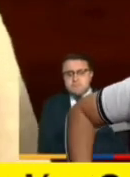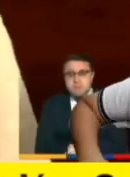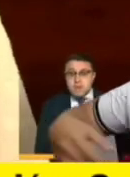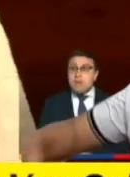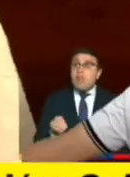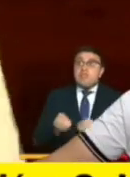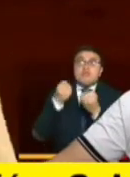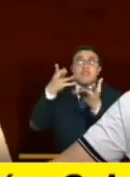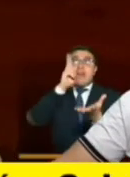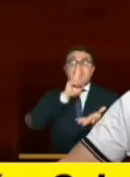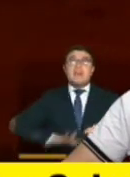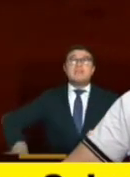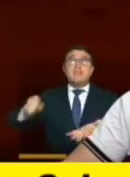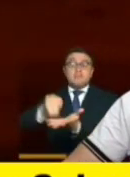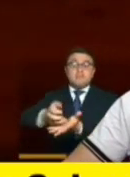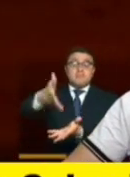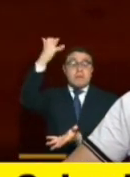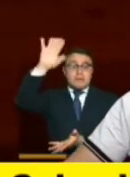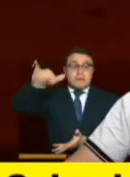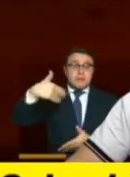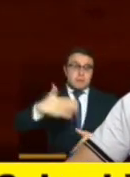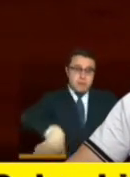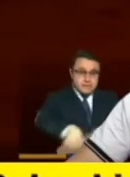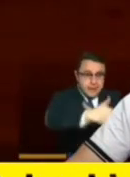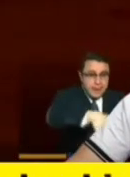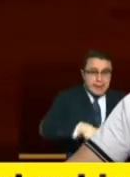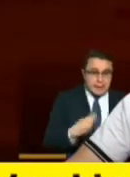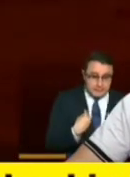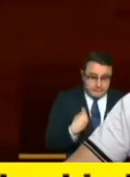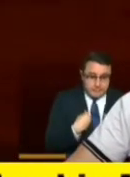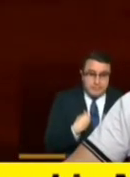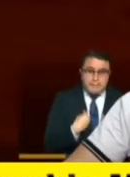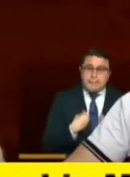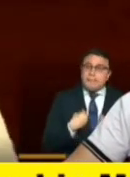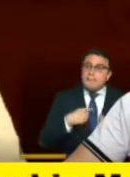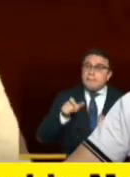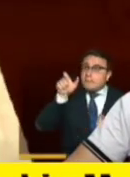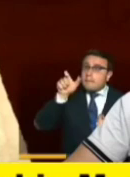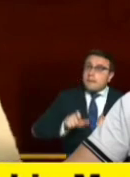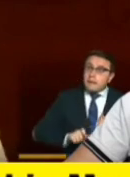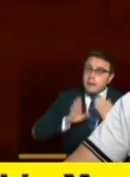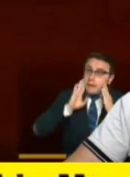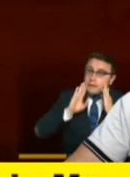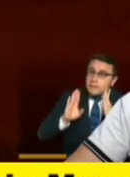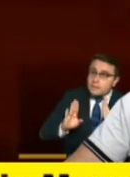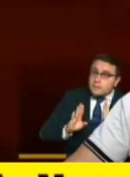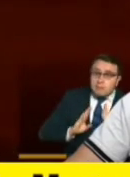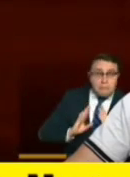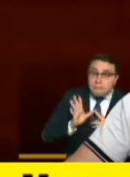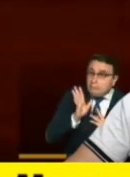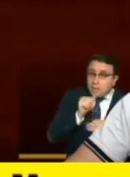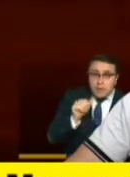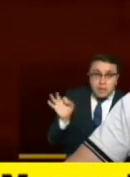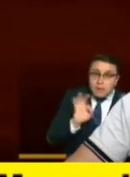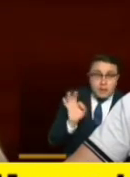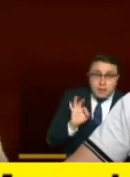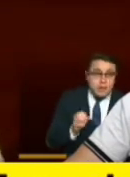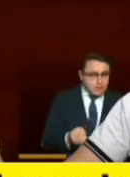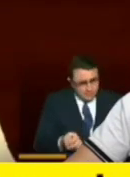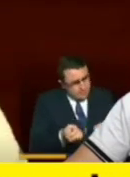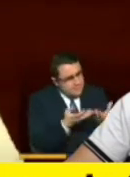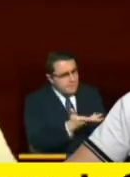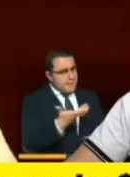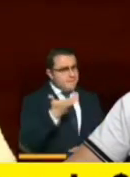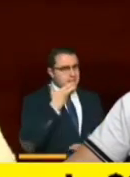riqueza nacional y terminó en la calle porque no, nadie se acordó de que él merecía por su trabajo una